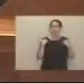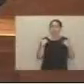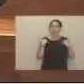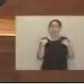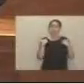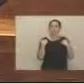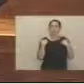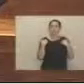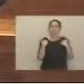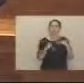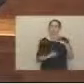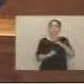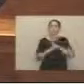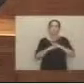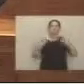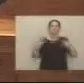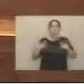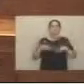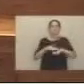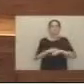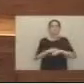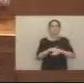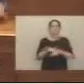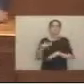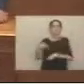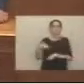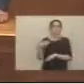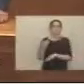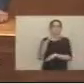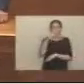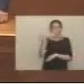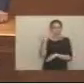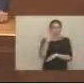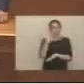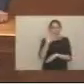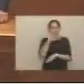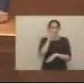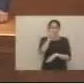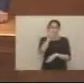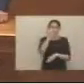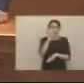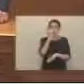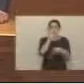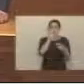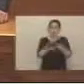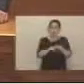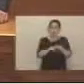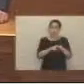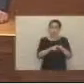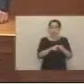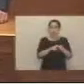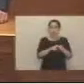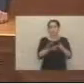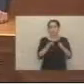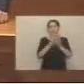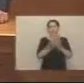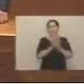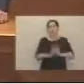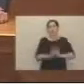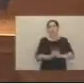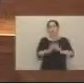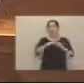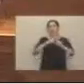presidente del gobierno anterior si el Partido Socialista se hubiera adherido, ¿eh? Y lo hubiera dejado a un nivel más